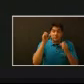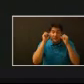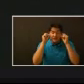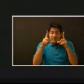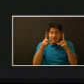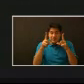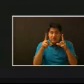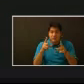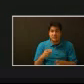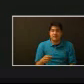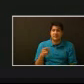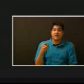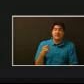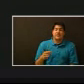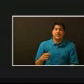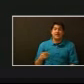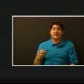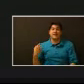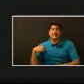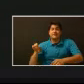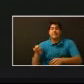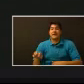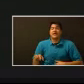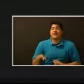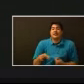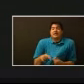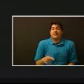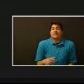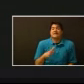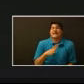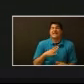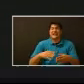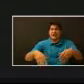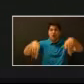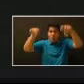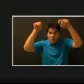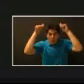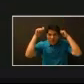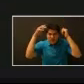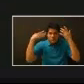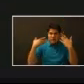en donde tenemos que despertar es para cubrirnos y vestirnos.